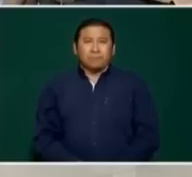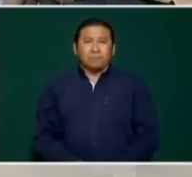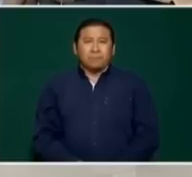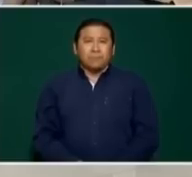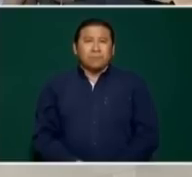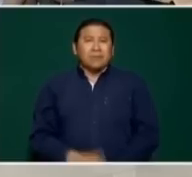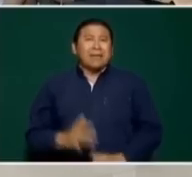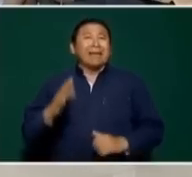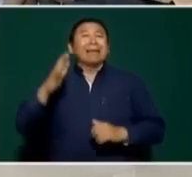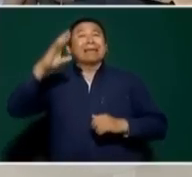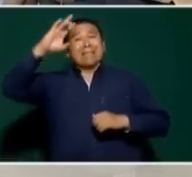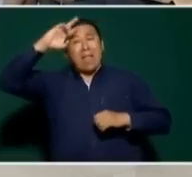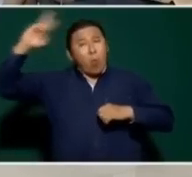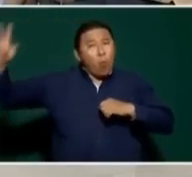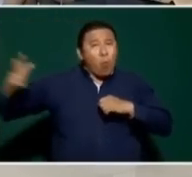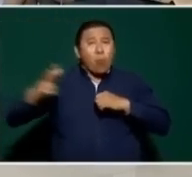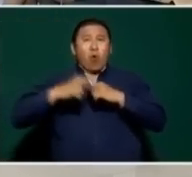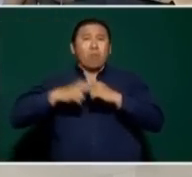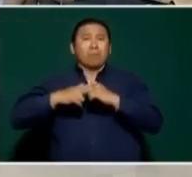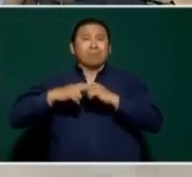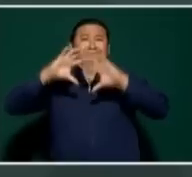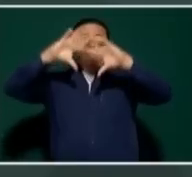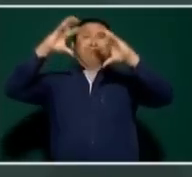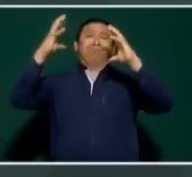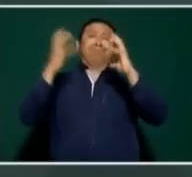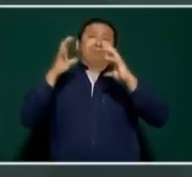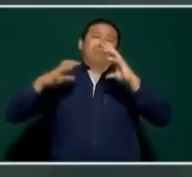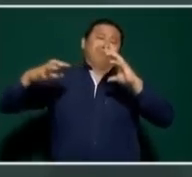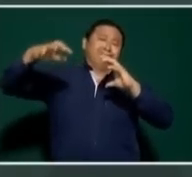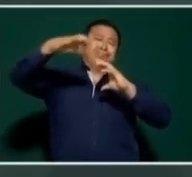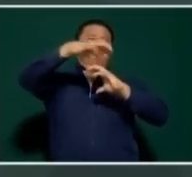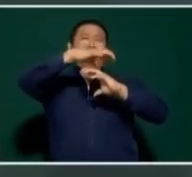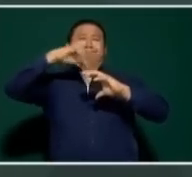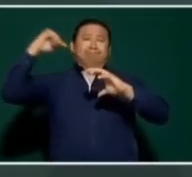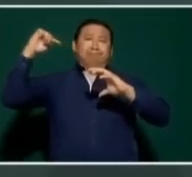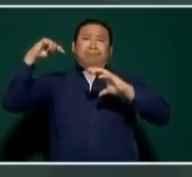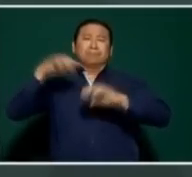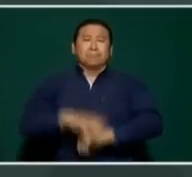en Europa, en cualquier parte del mundo,